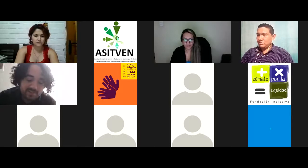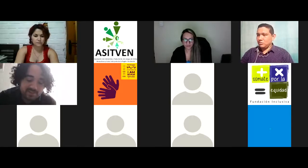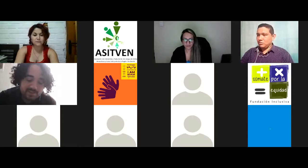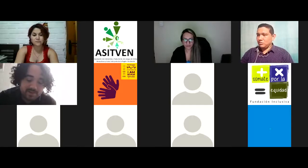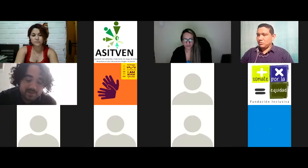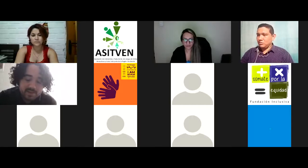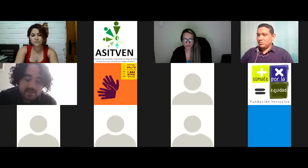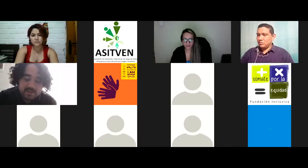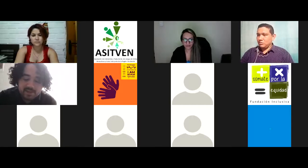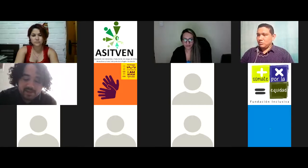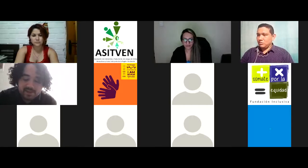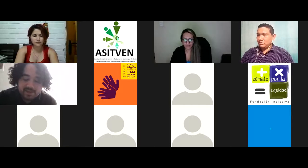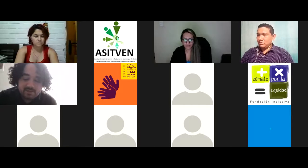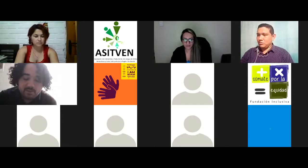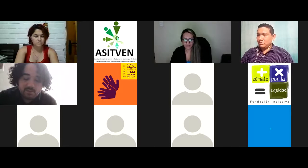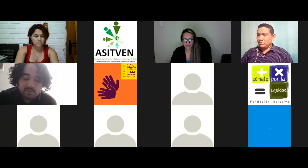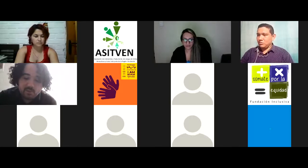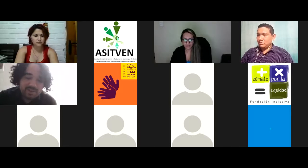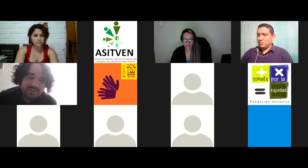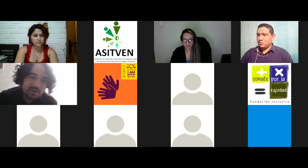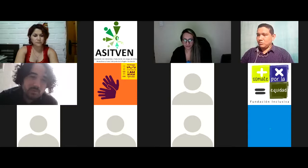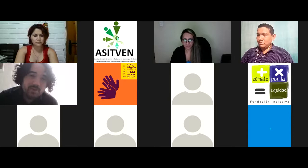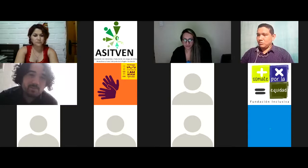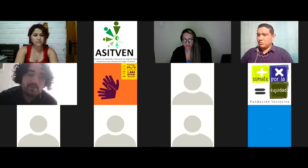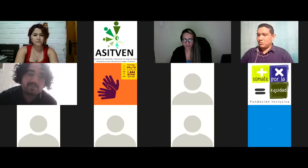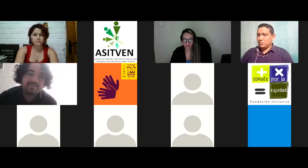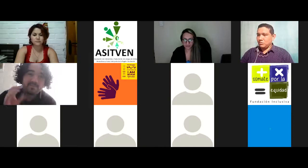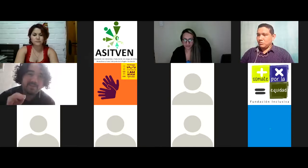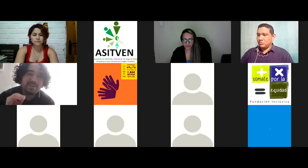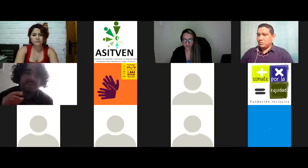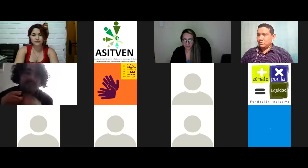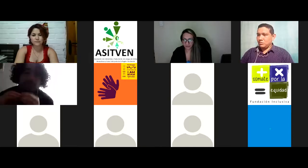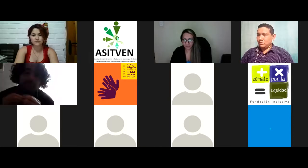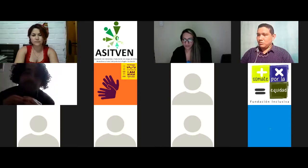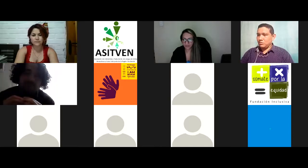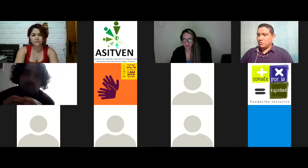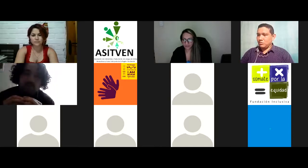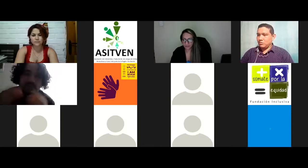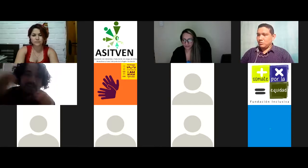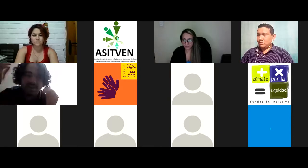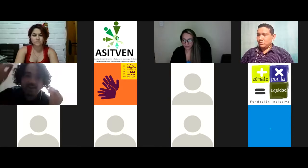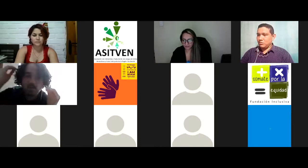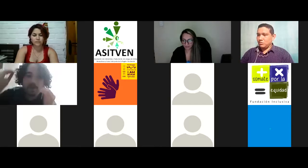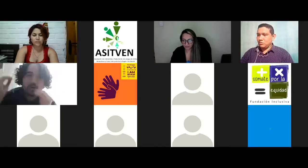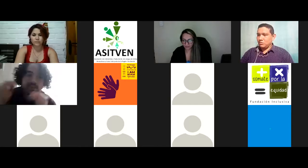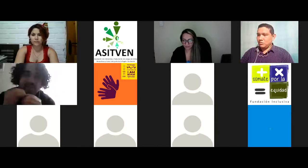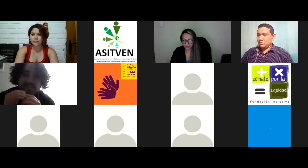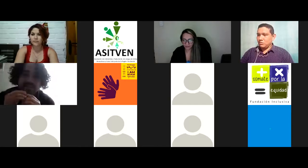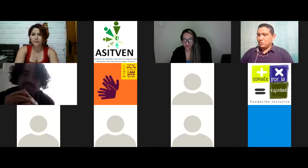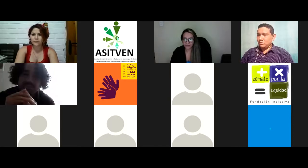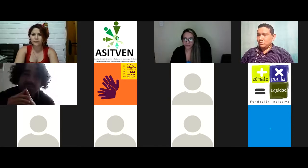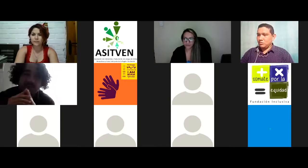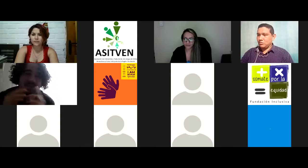de señas. Y en realidad cuando no practicas una, pues siempre, o sea, las señas quedan como ahí